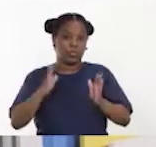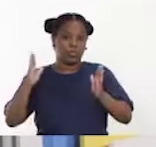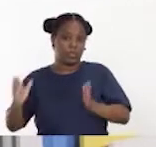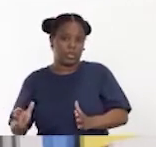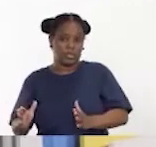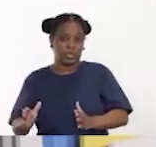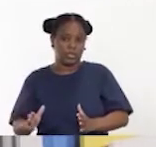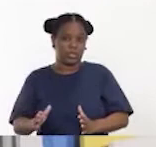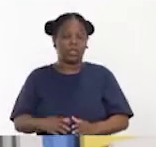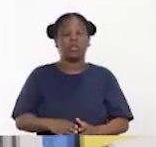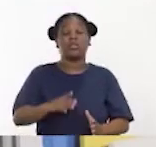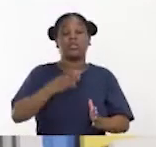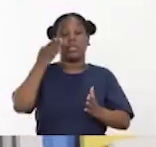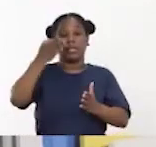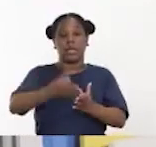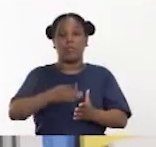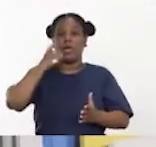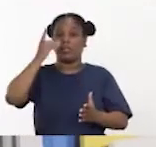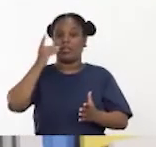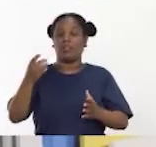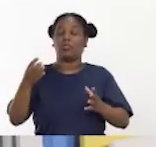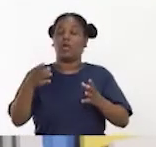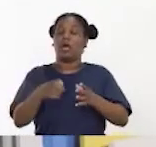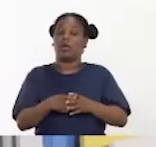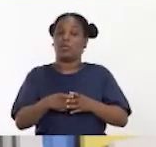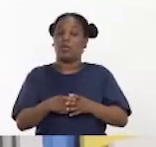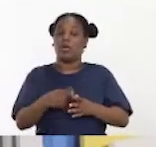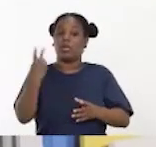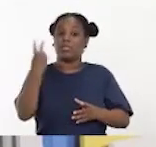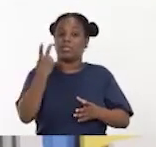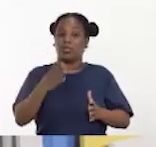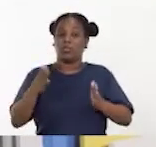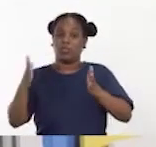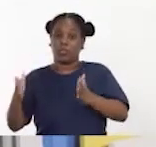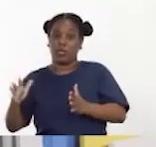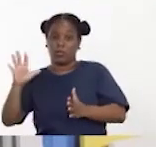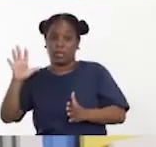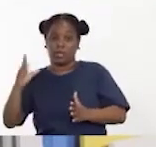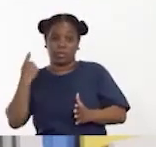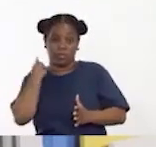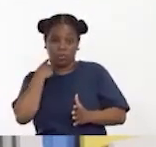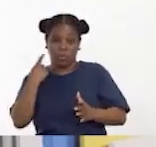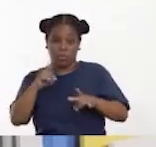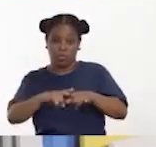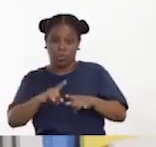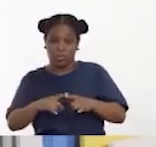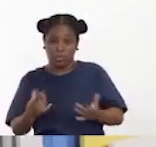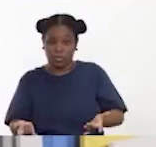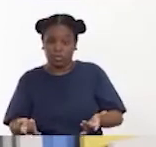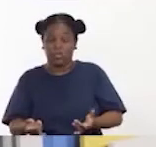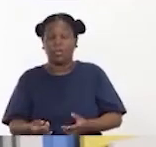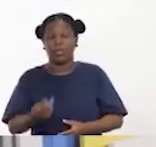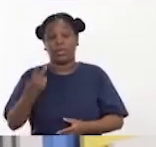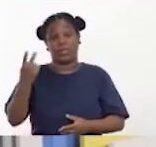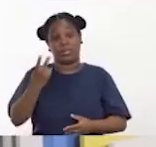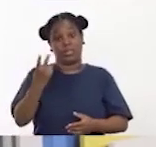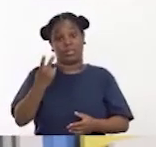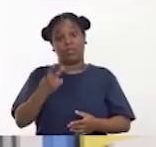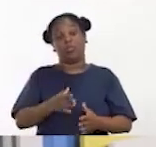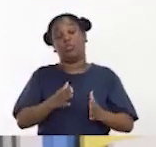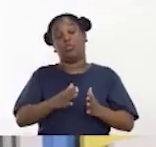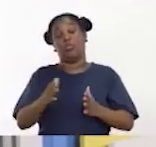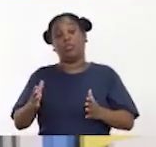llegamos hasta datos agrupados. En segundo semestre llegamos hasta datos simples. Aquí en